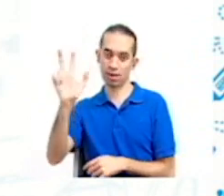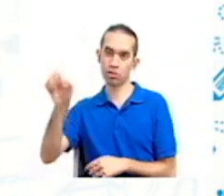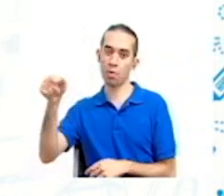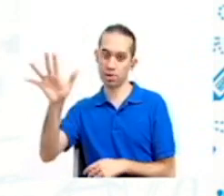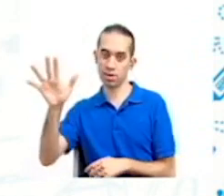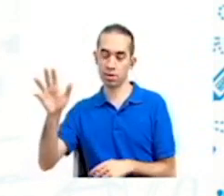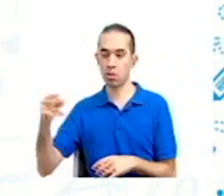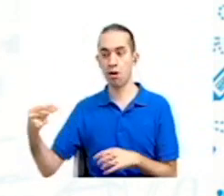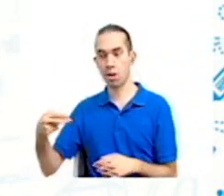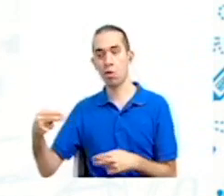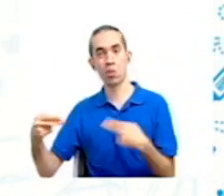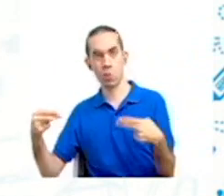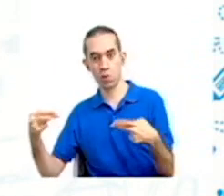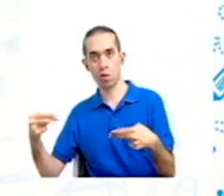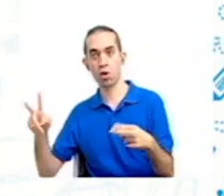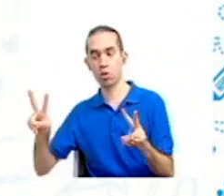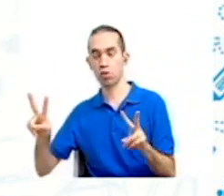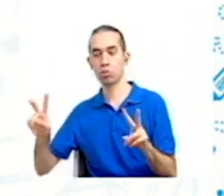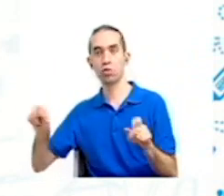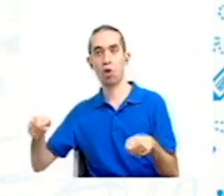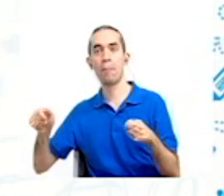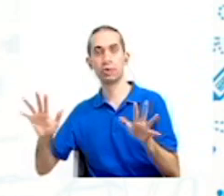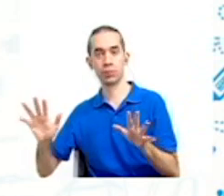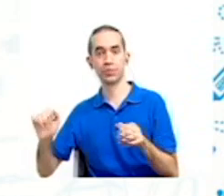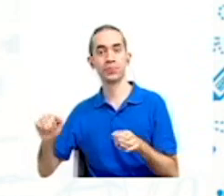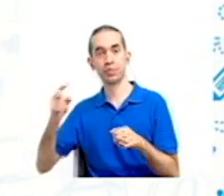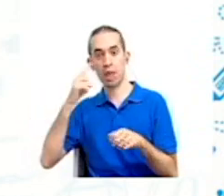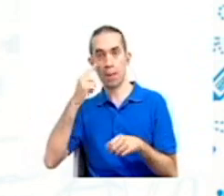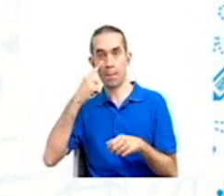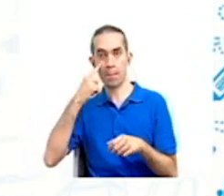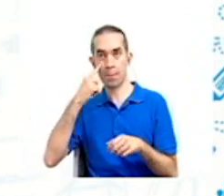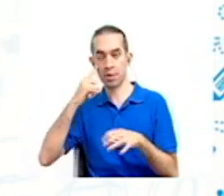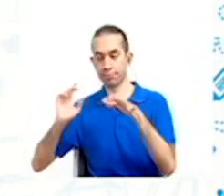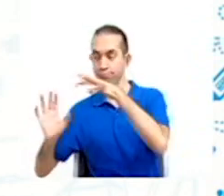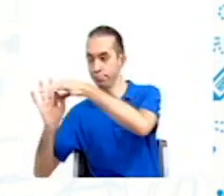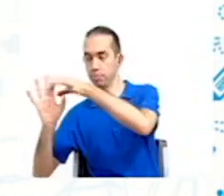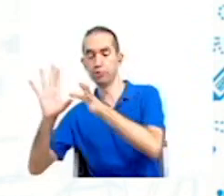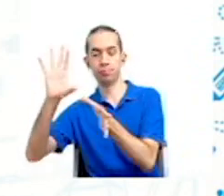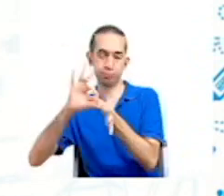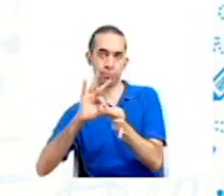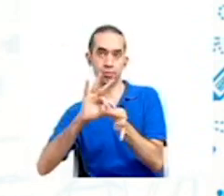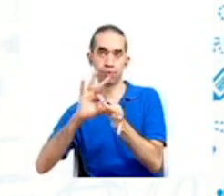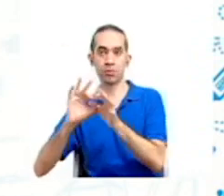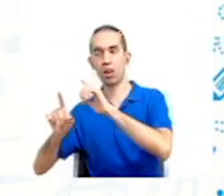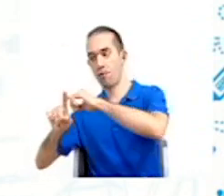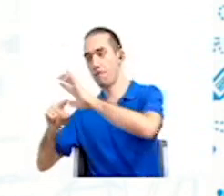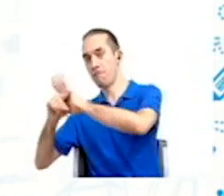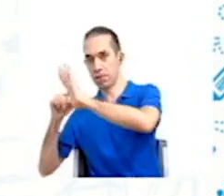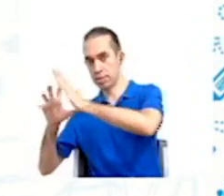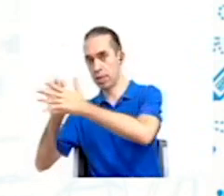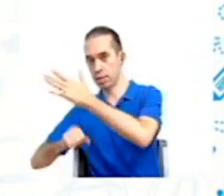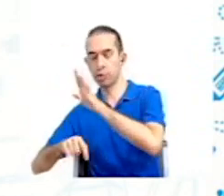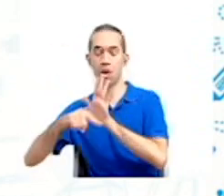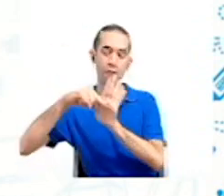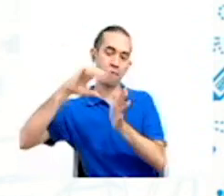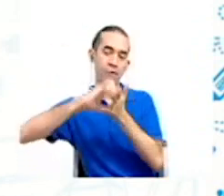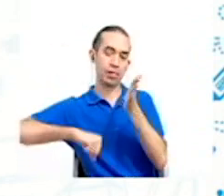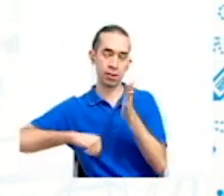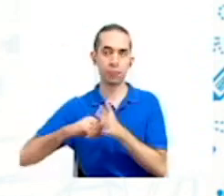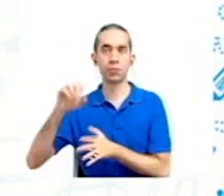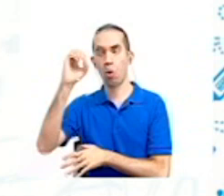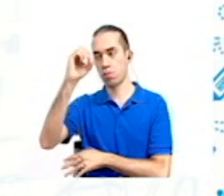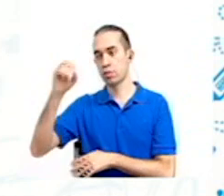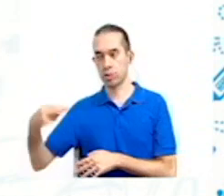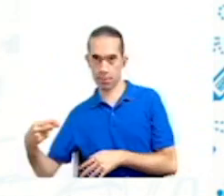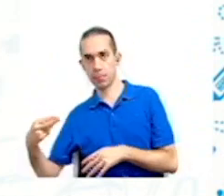y el hidrógeno 2,5. Si yo veo un enlace de esos y hago la diferencia del oxígeno con el